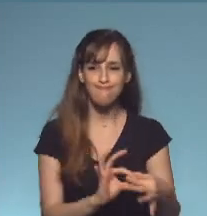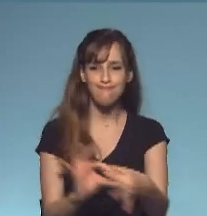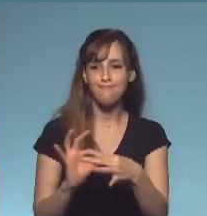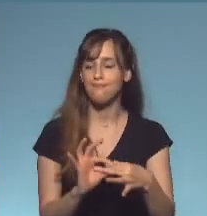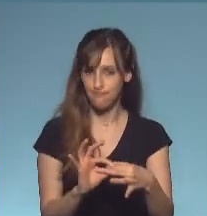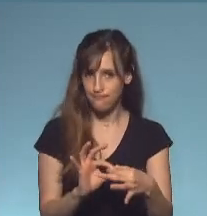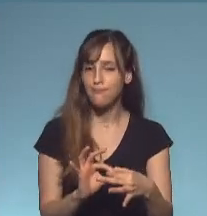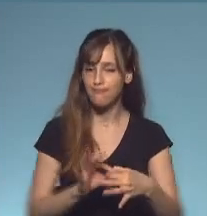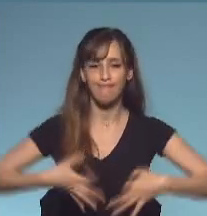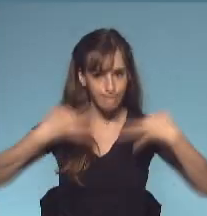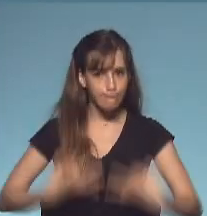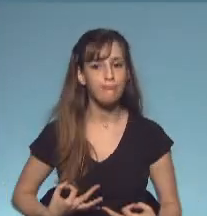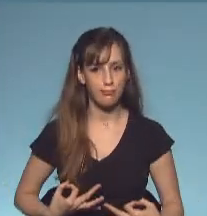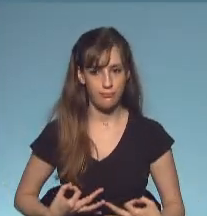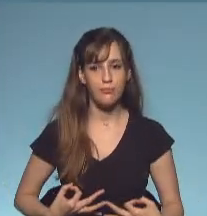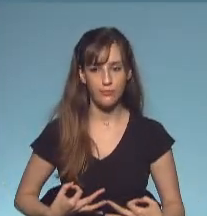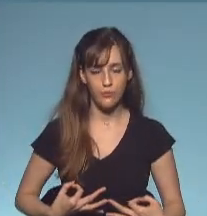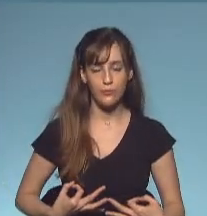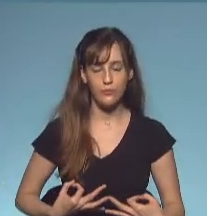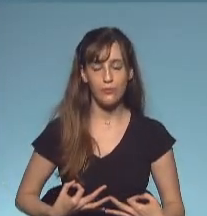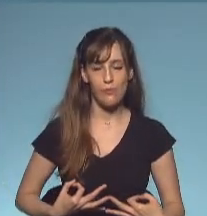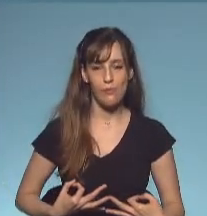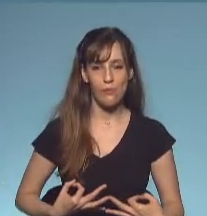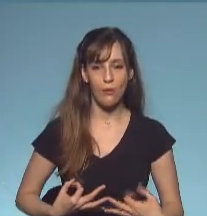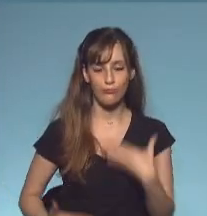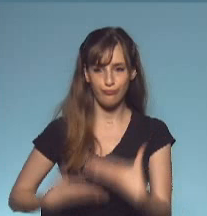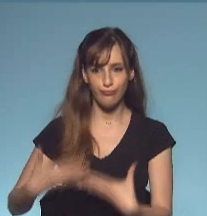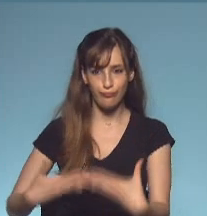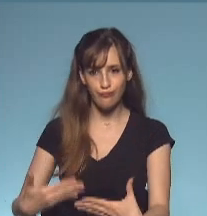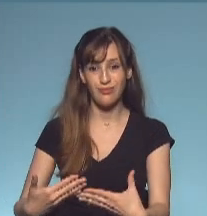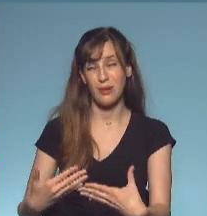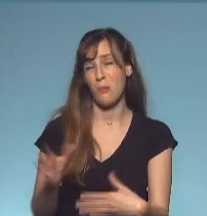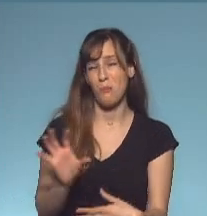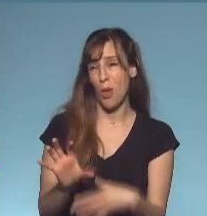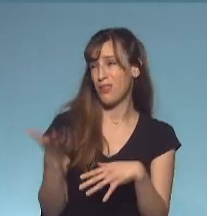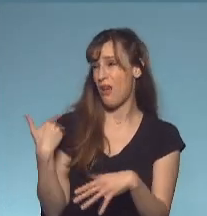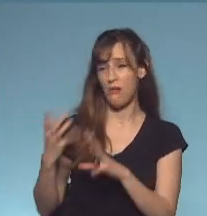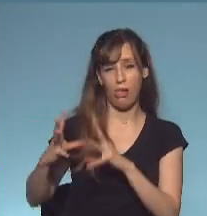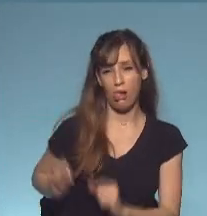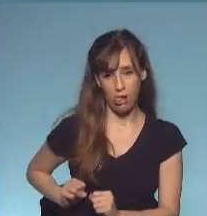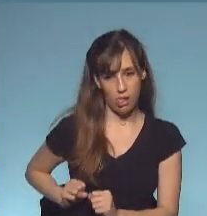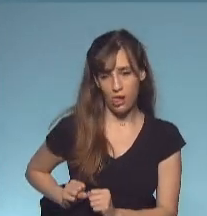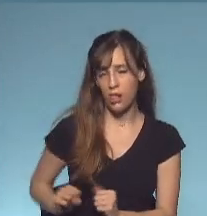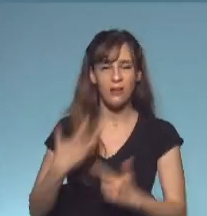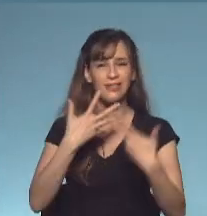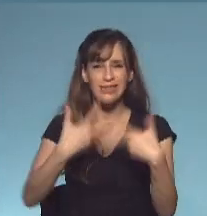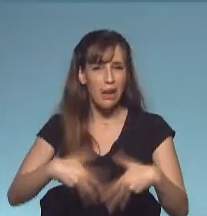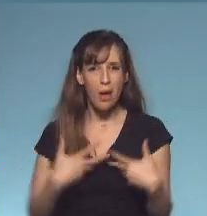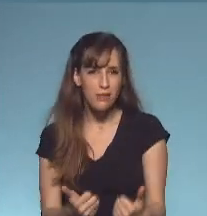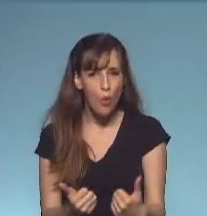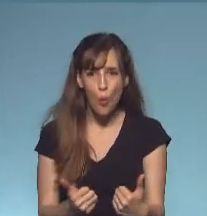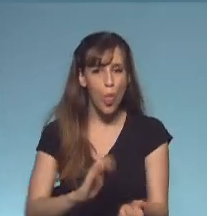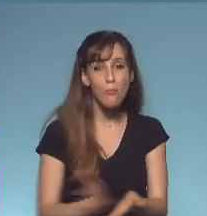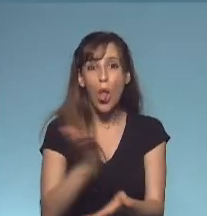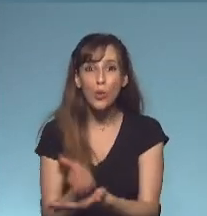logramos poner en funcionamiento una provincia que recibimos devastada, con un sistema de salud y productivo